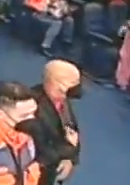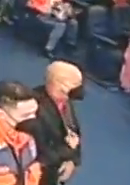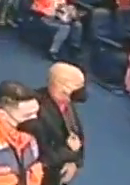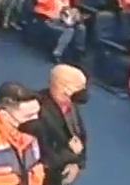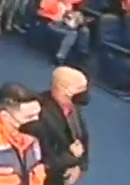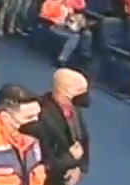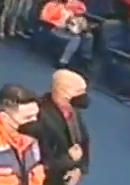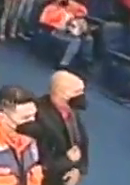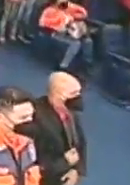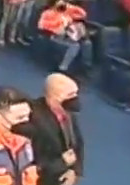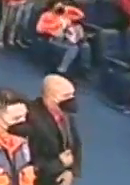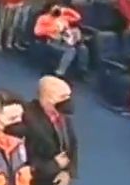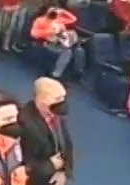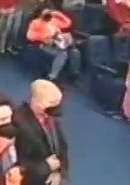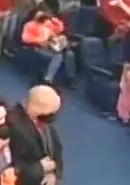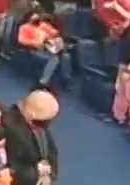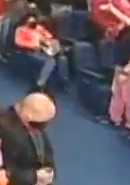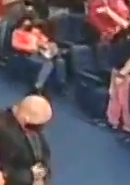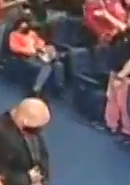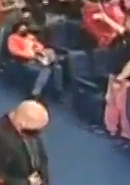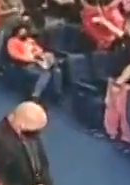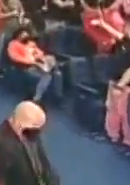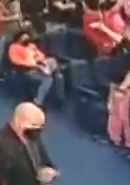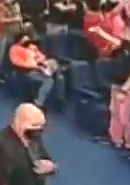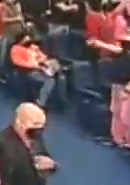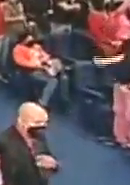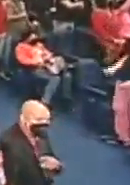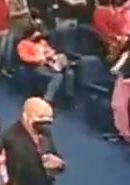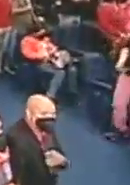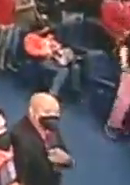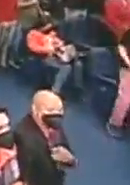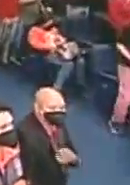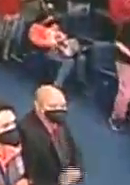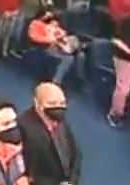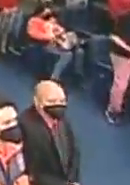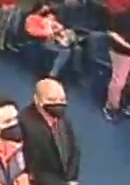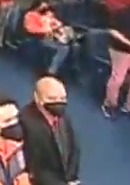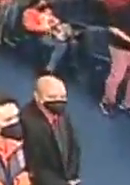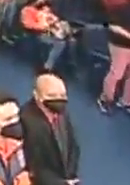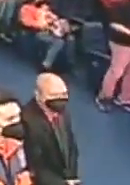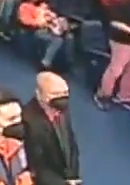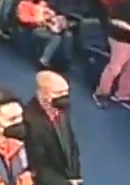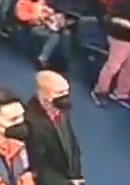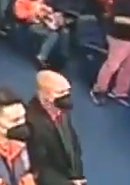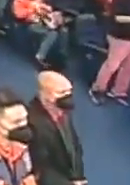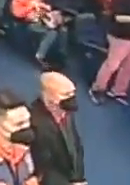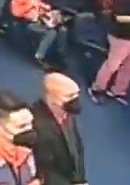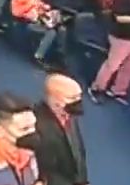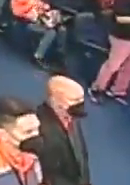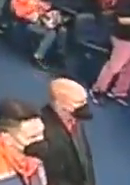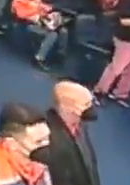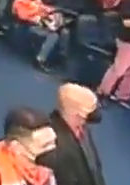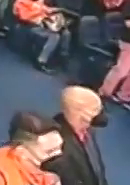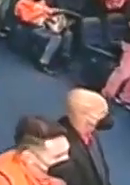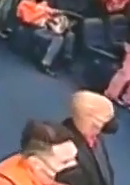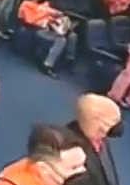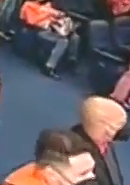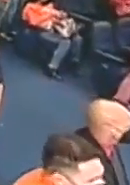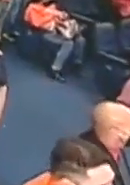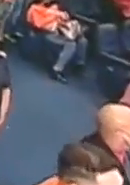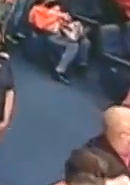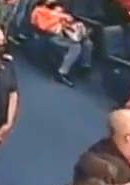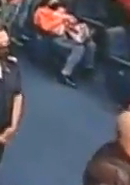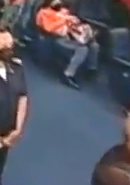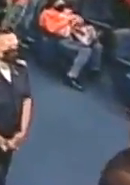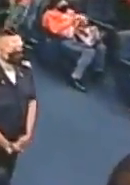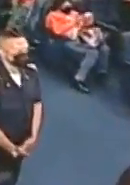del coloniaje español, enriqueciendo además la historia de estos 200 años, de este bicentenario.